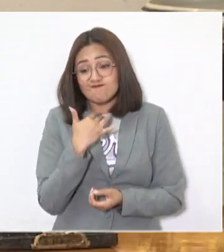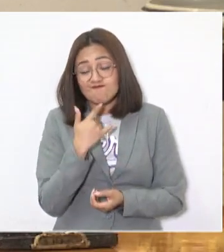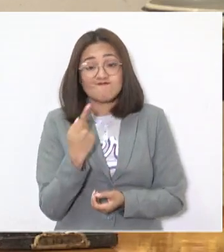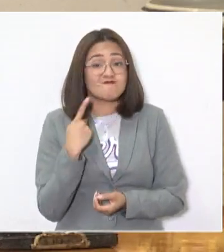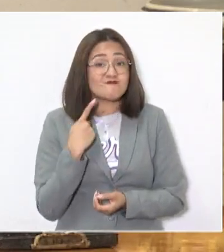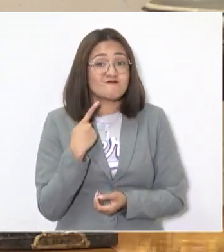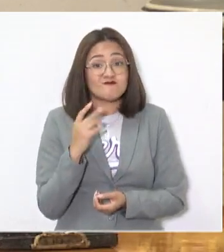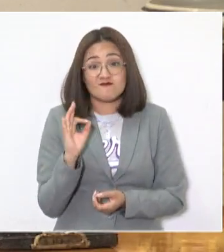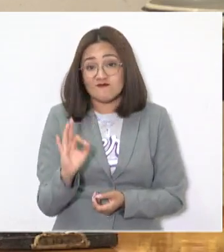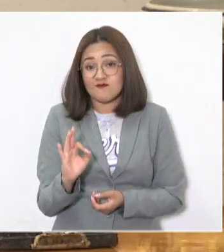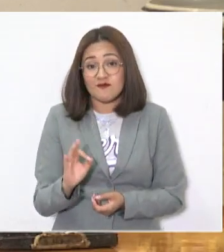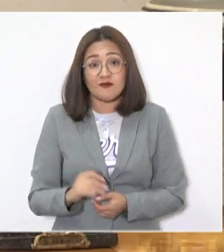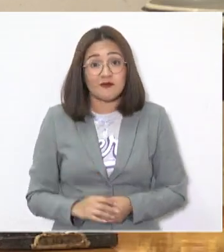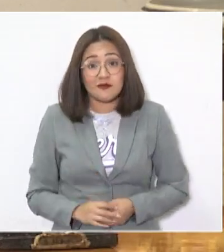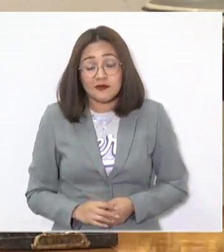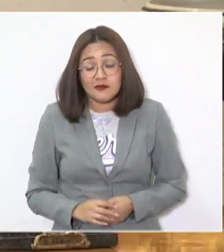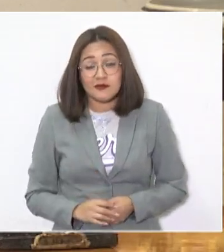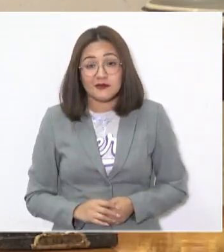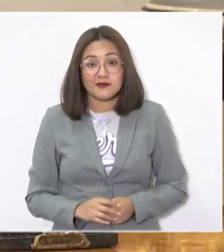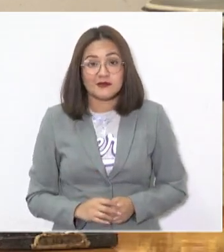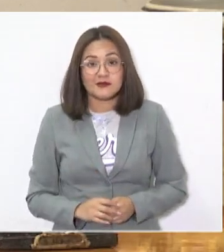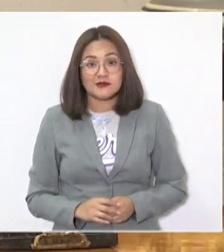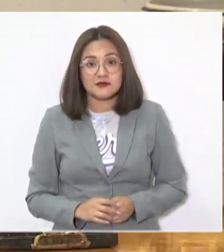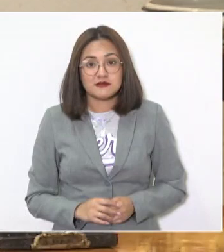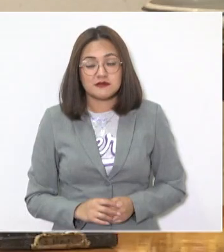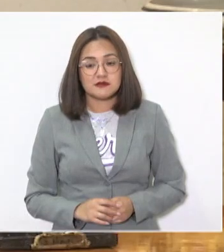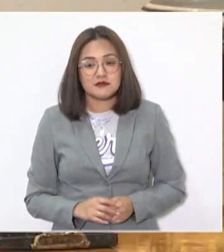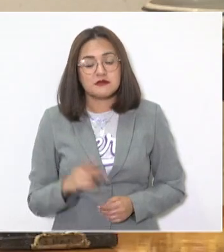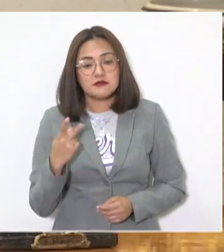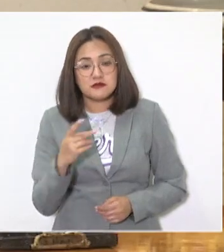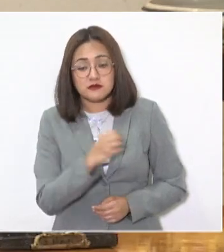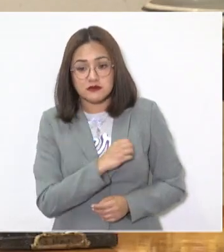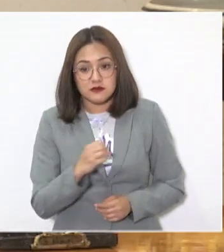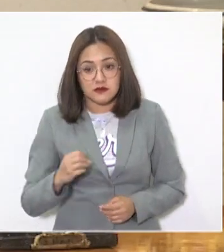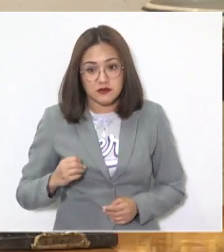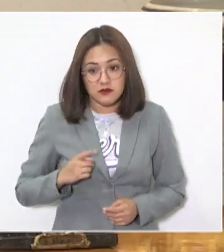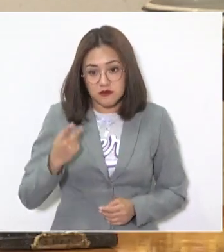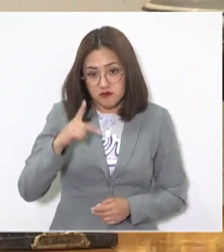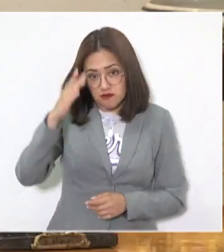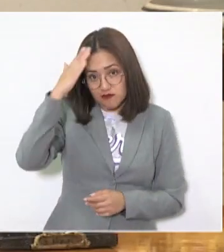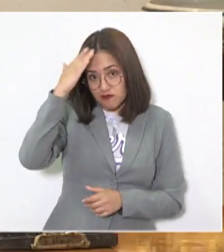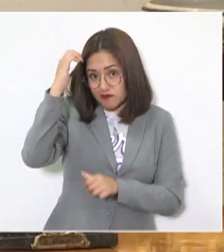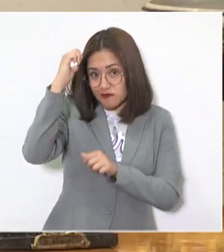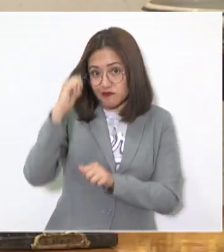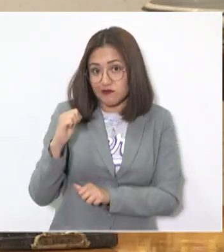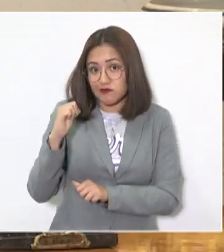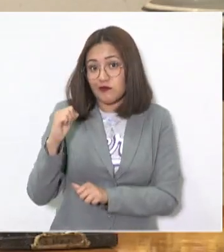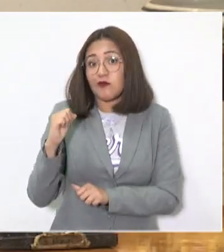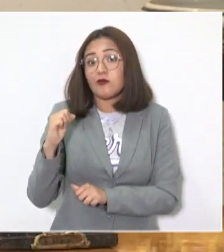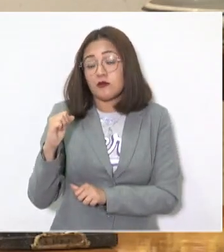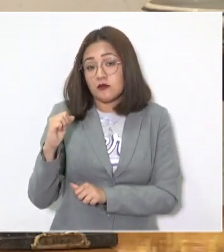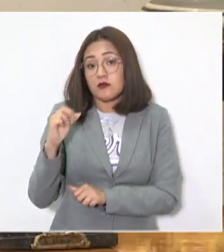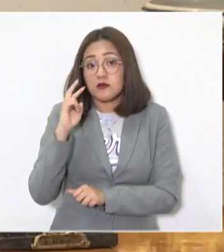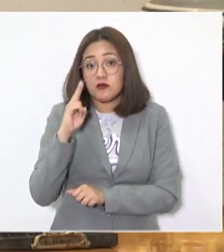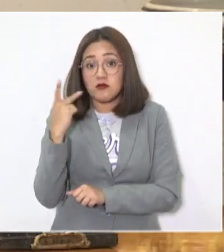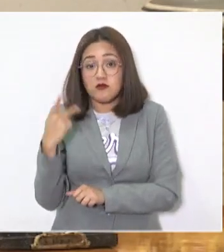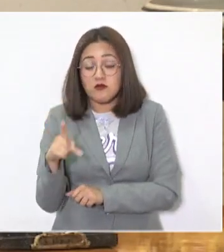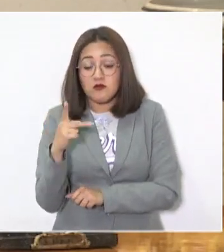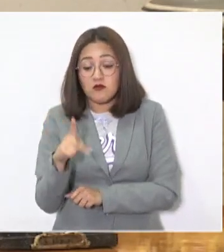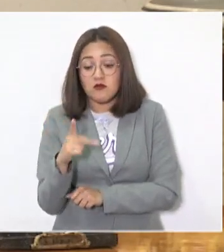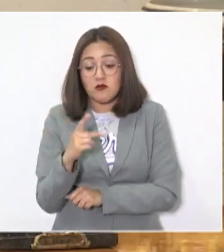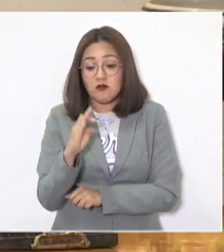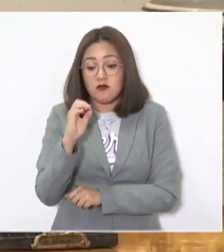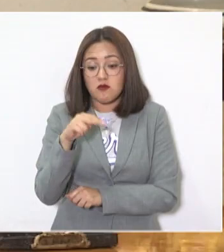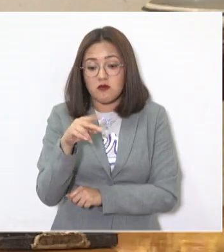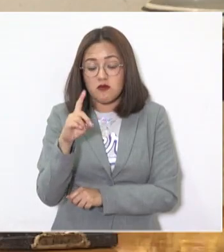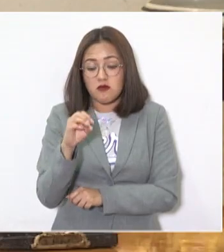De los maleantes de la política. Esa es una obligación de un dirigente. Y veo que Fernando Morales